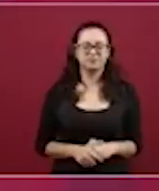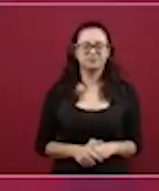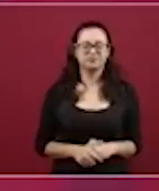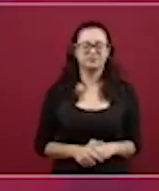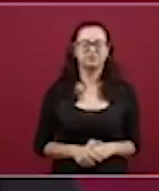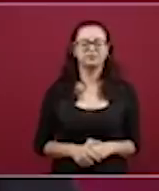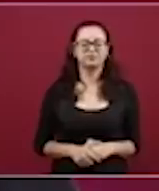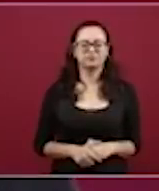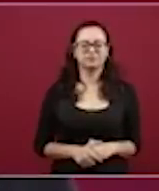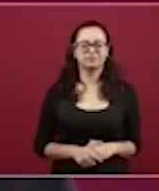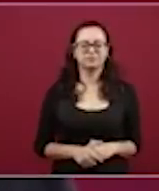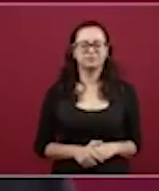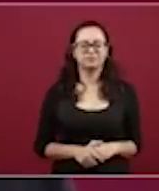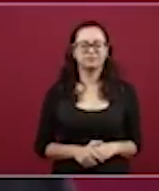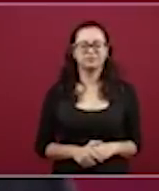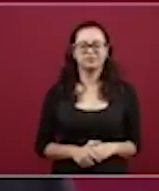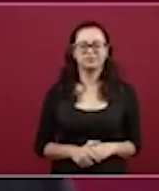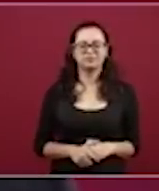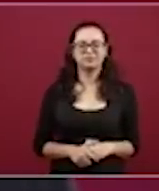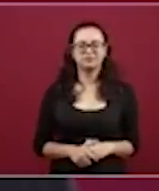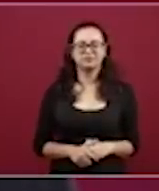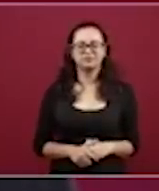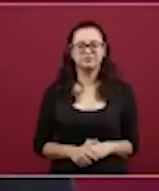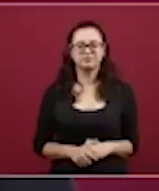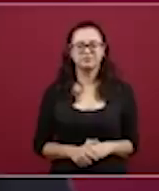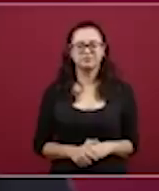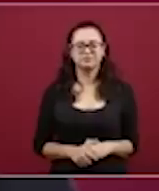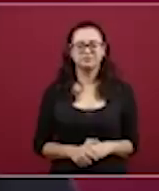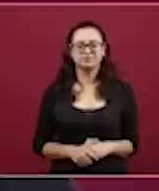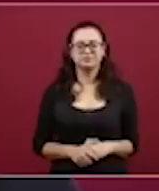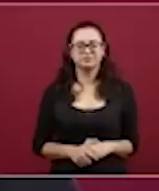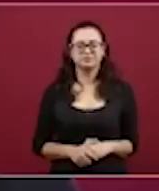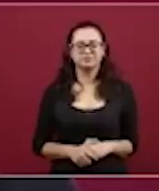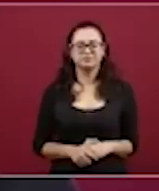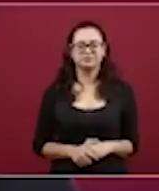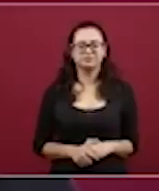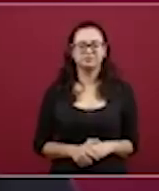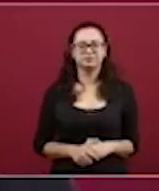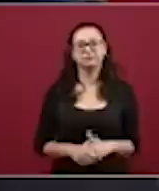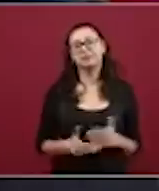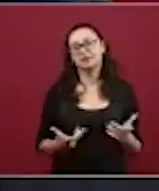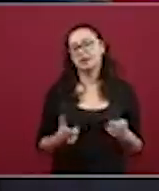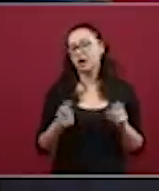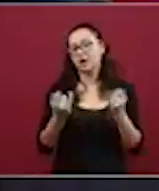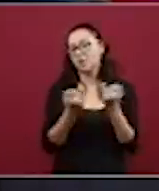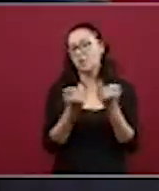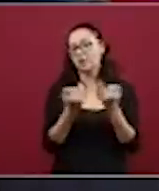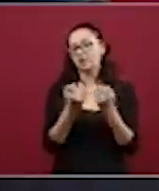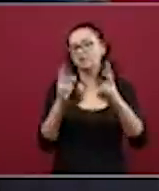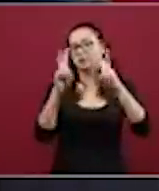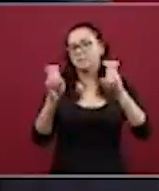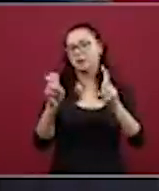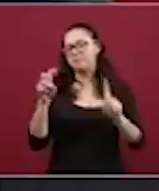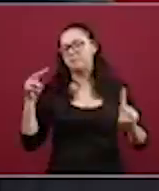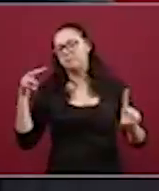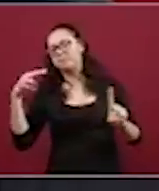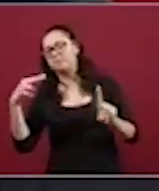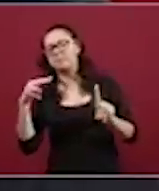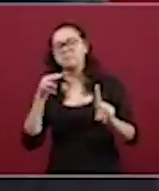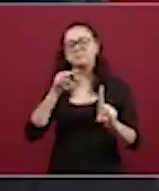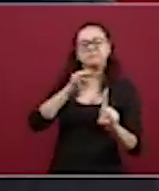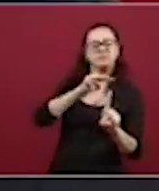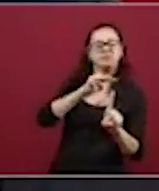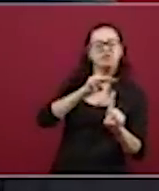También tiene que ver de cómo están viendo lo de corrupción.